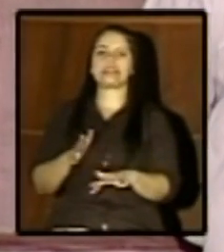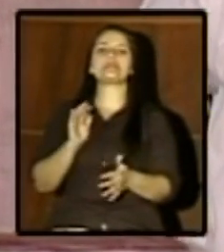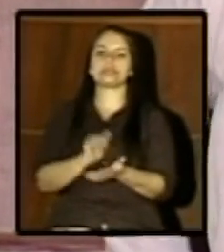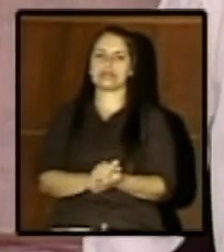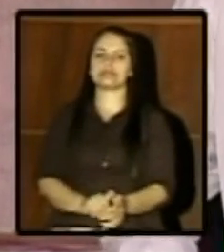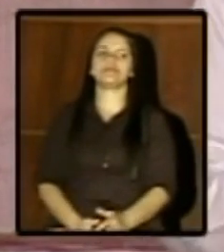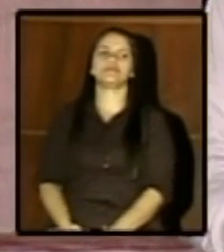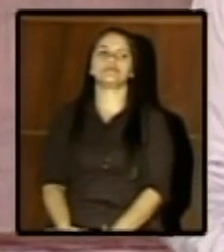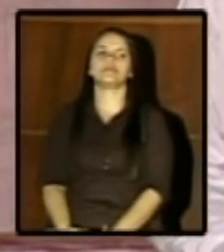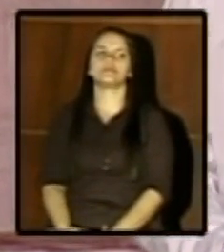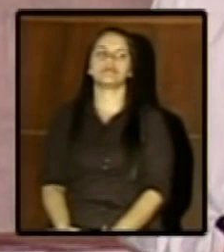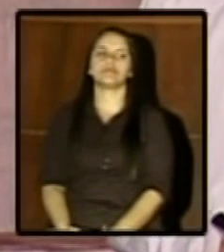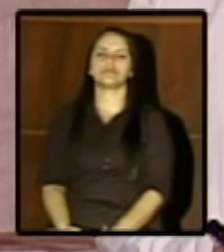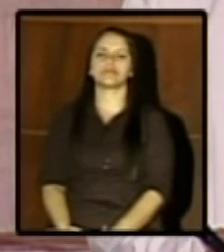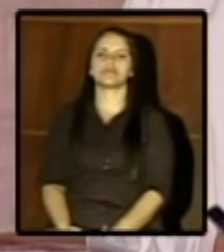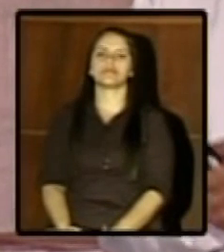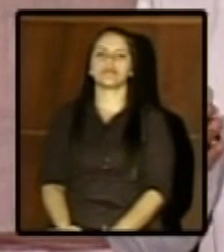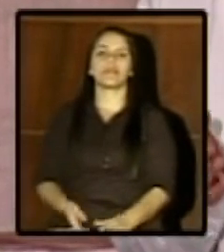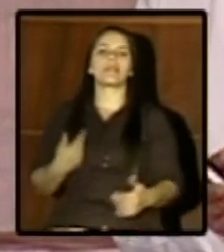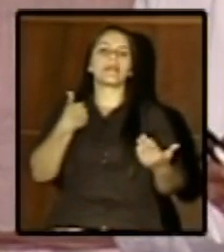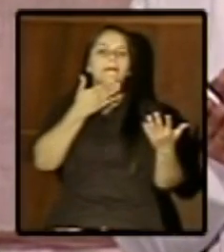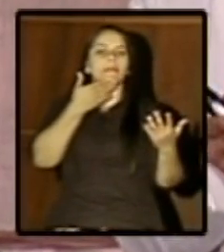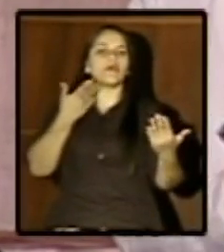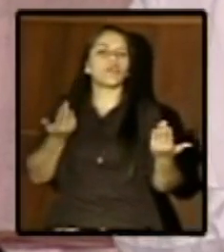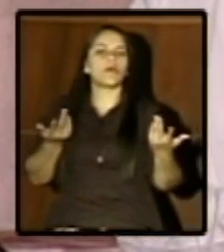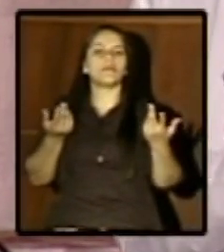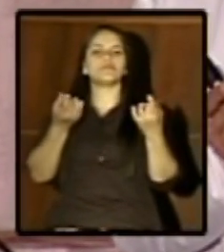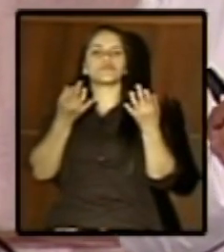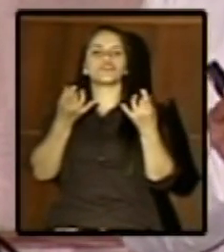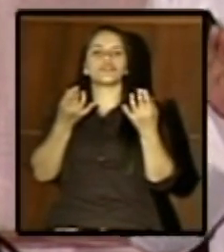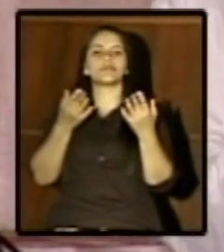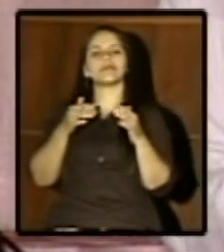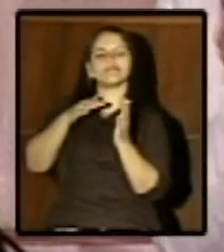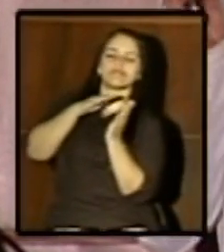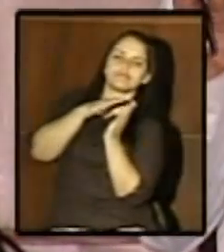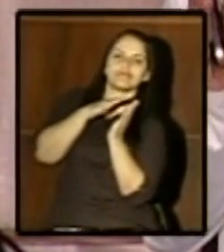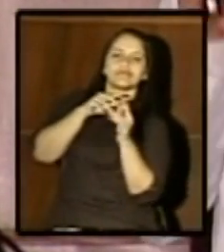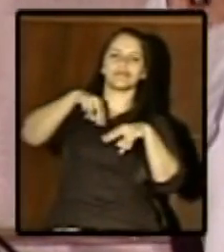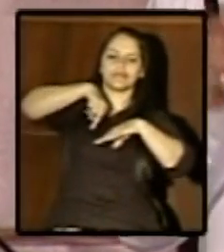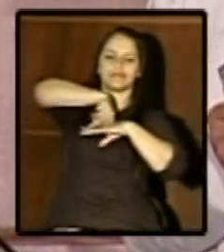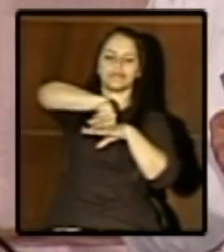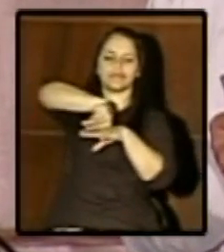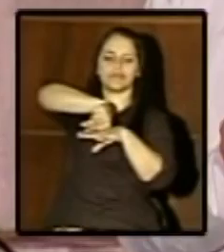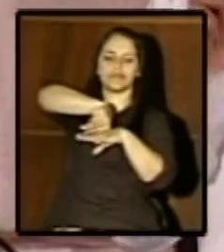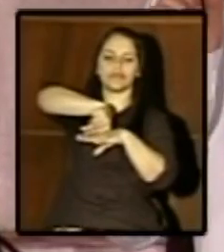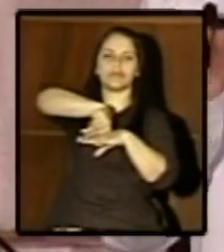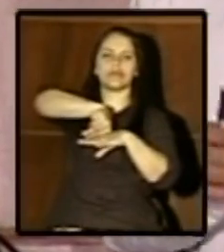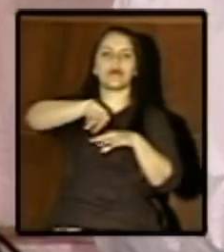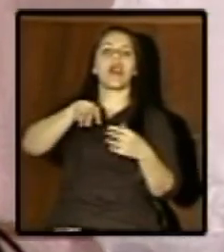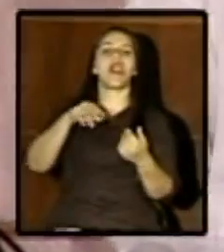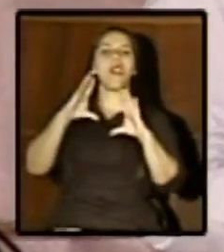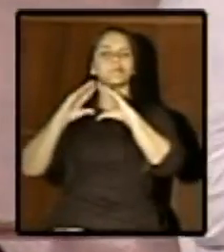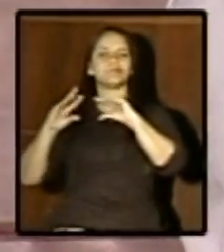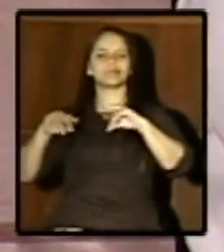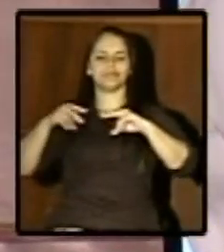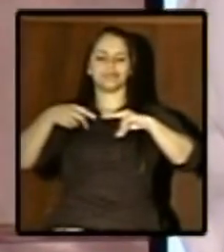se levantan. Y la columna también ejerce una posición de hiperextensión que me va a dar dolor. En estos casos lo mejor es dormir de ladito con una almohada